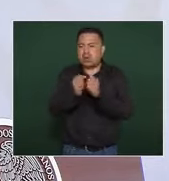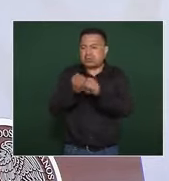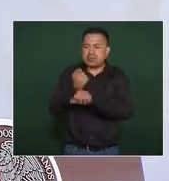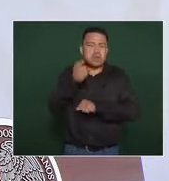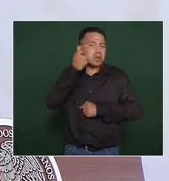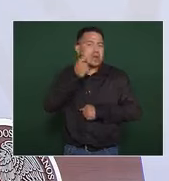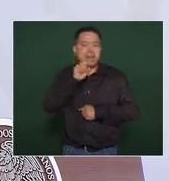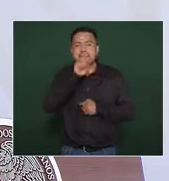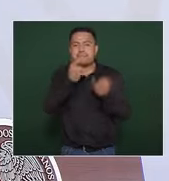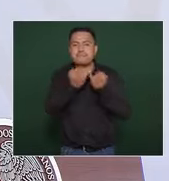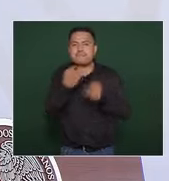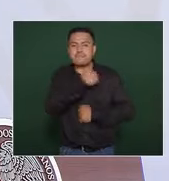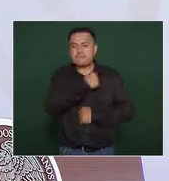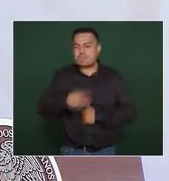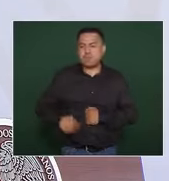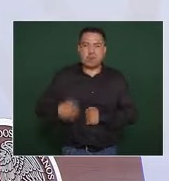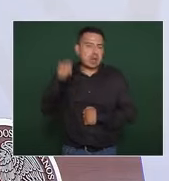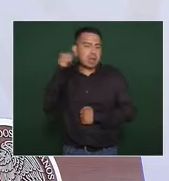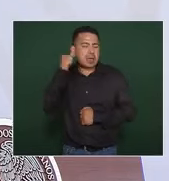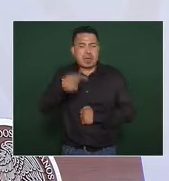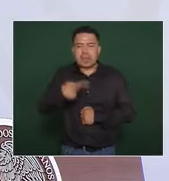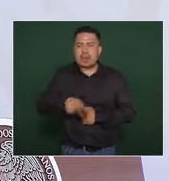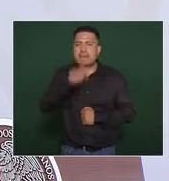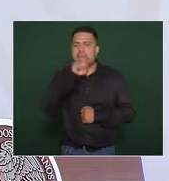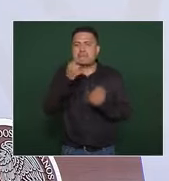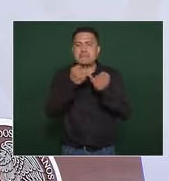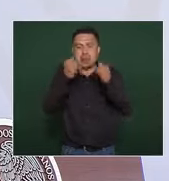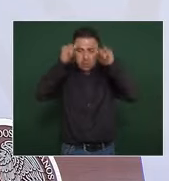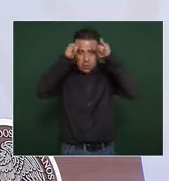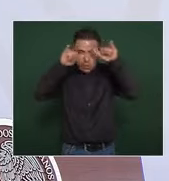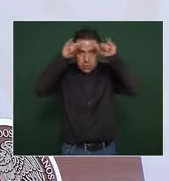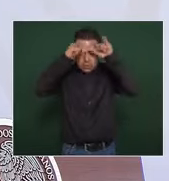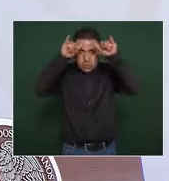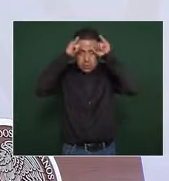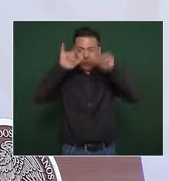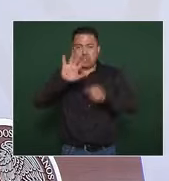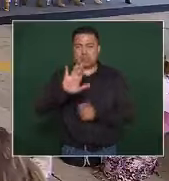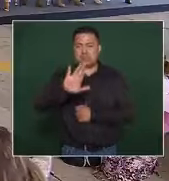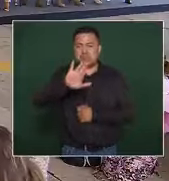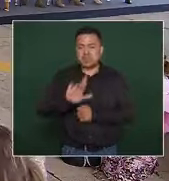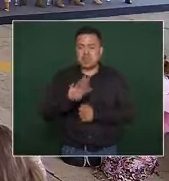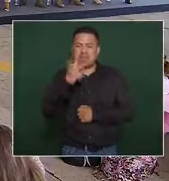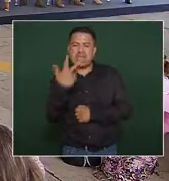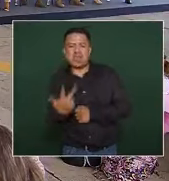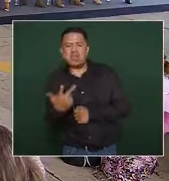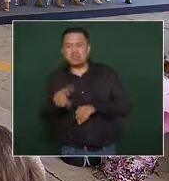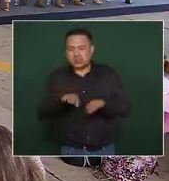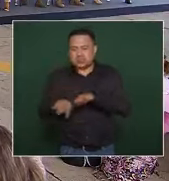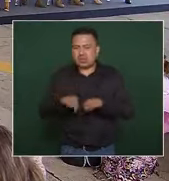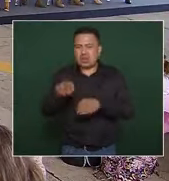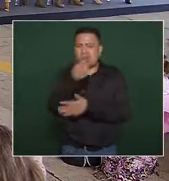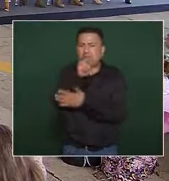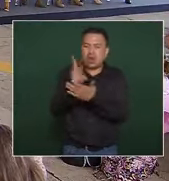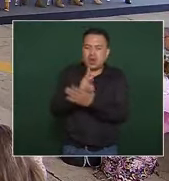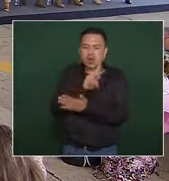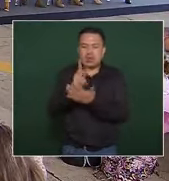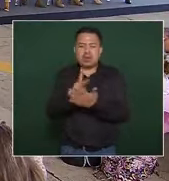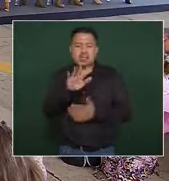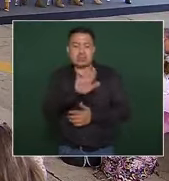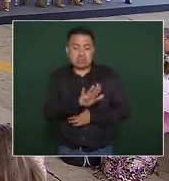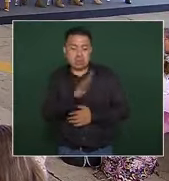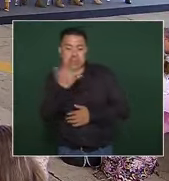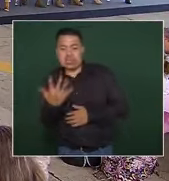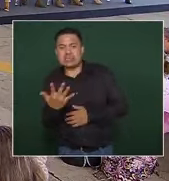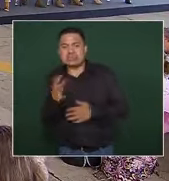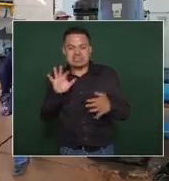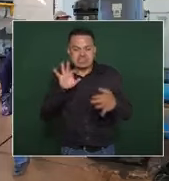y municipio de Acapulco y Coyuca de Benítez. De estas 58 acciones, 55